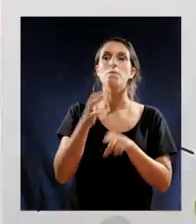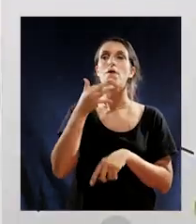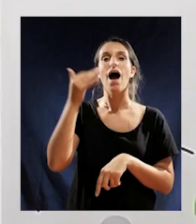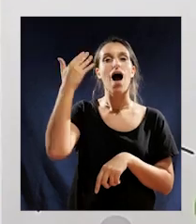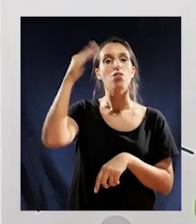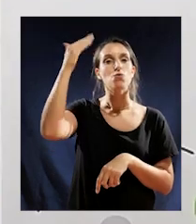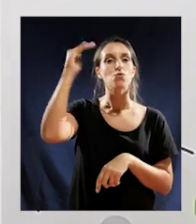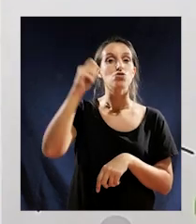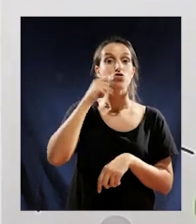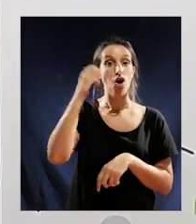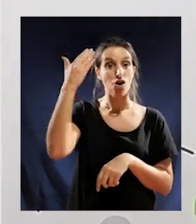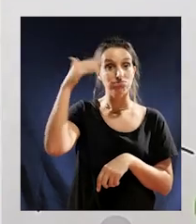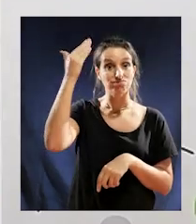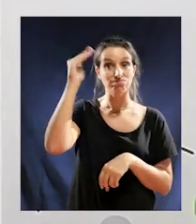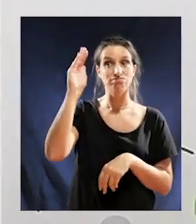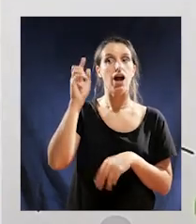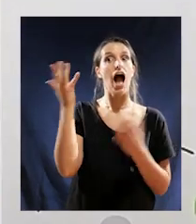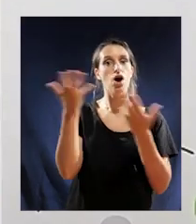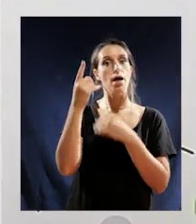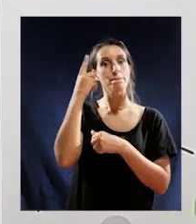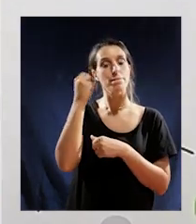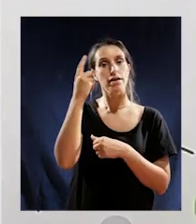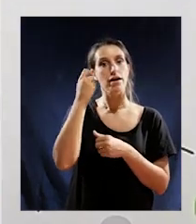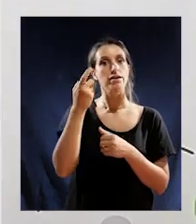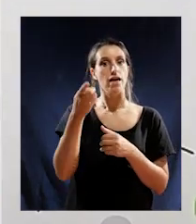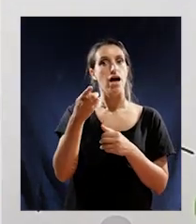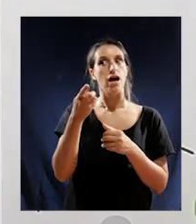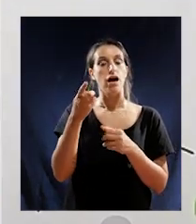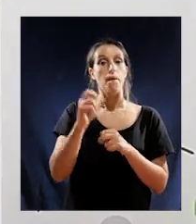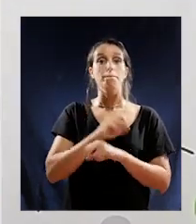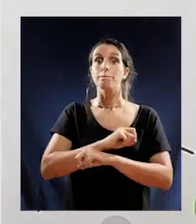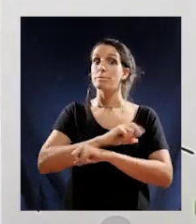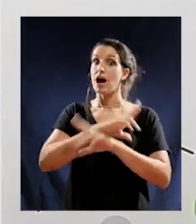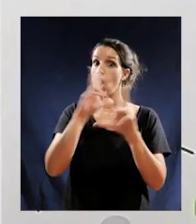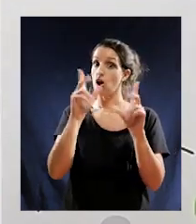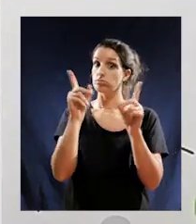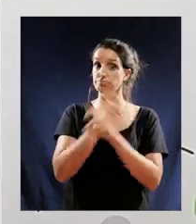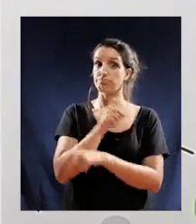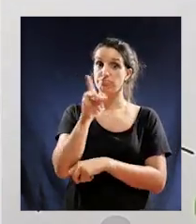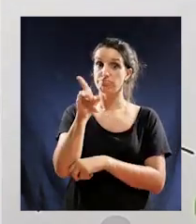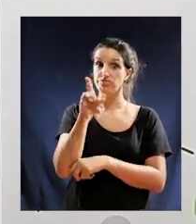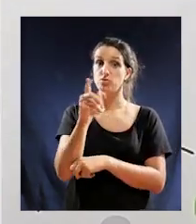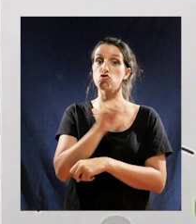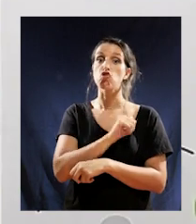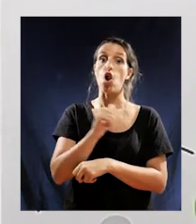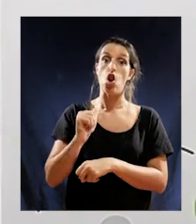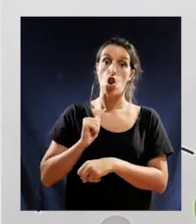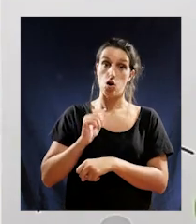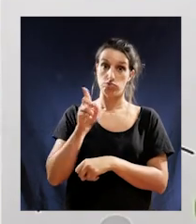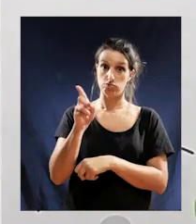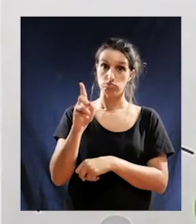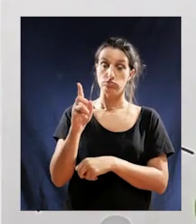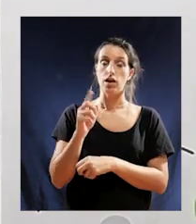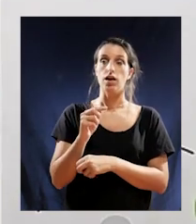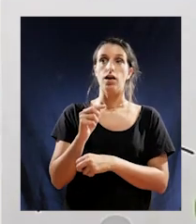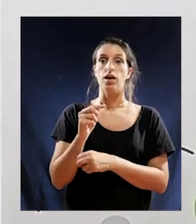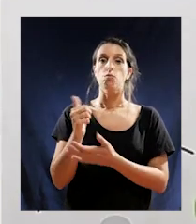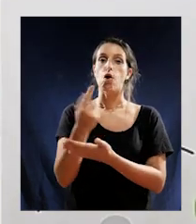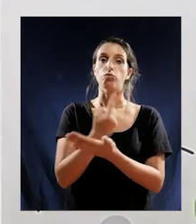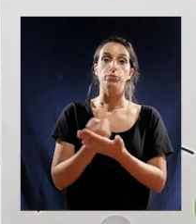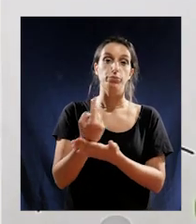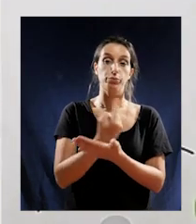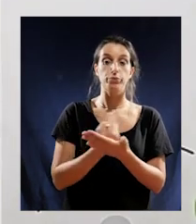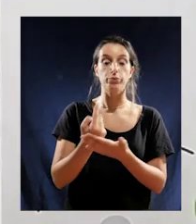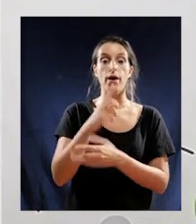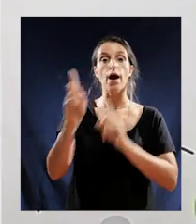los más grandes de las familias están buenos viviendo una experiencia quizás más exacerbada de soledad creo